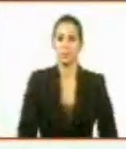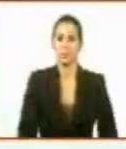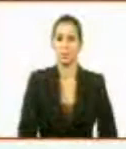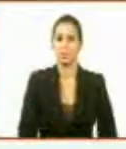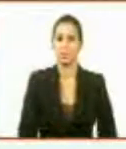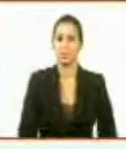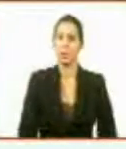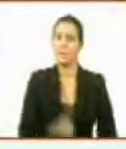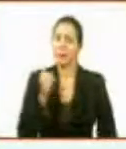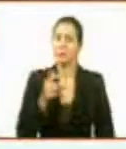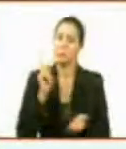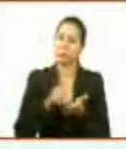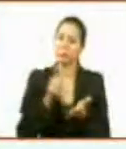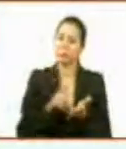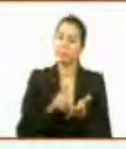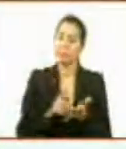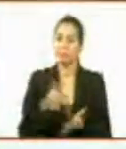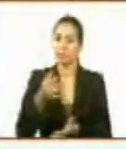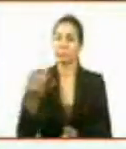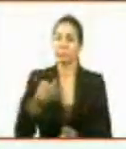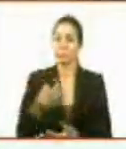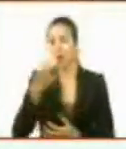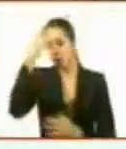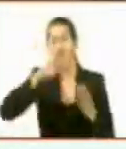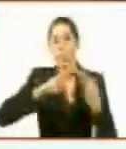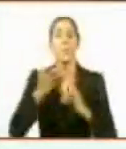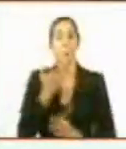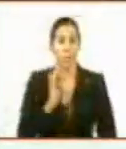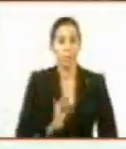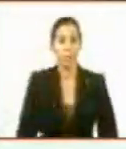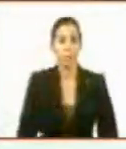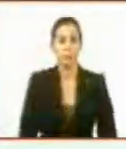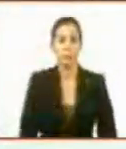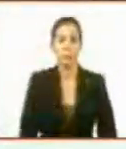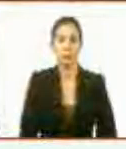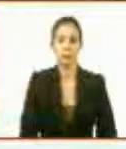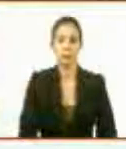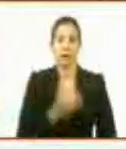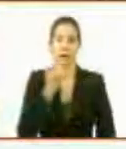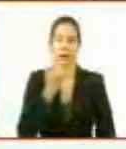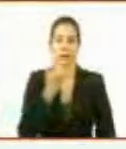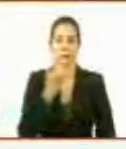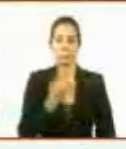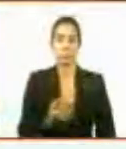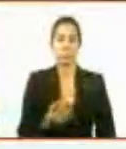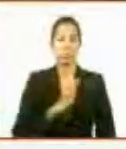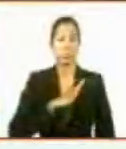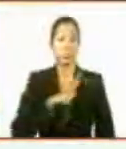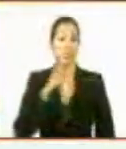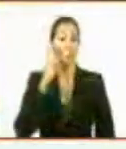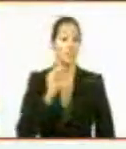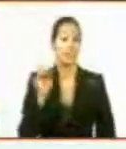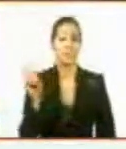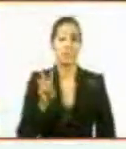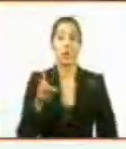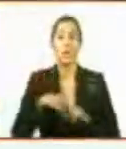más participativa y protagónica. Los consejos comunales, por ejemplo, son, claro, una estructura muy creada por la experiencia venezolana,